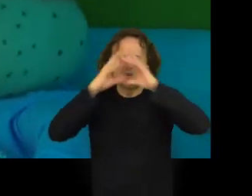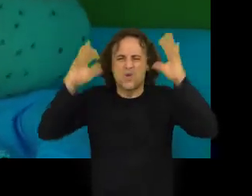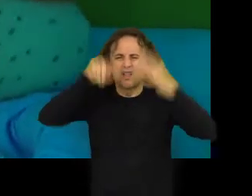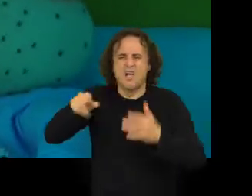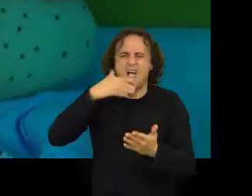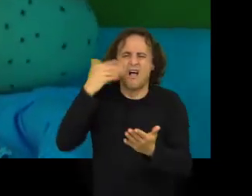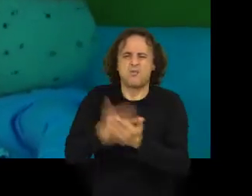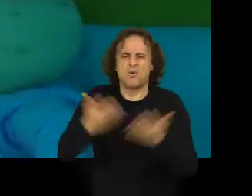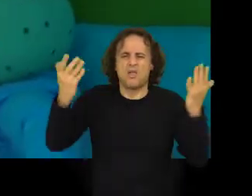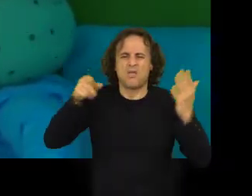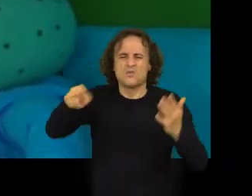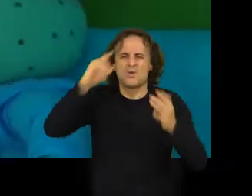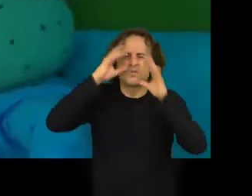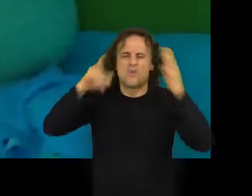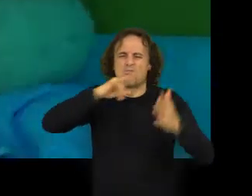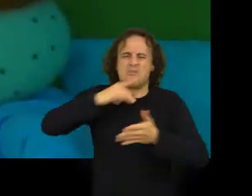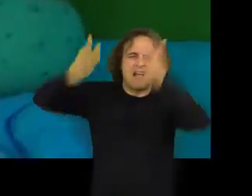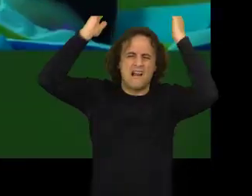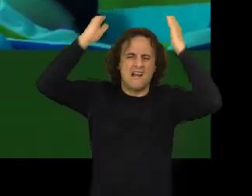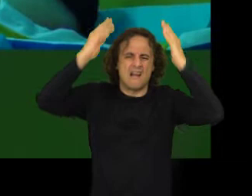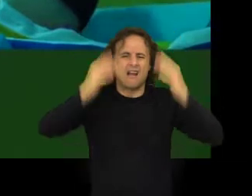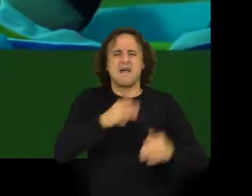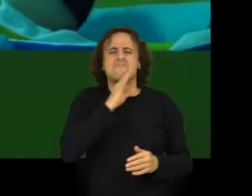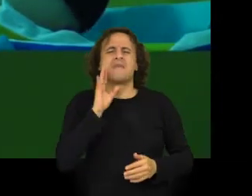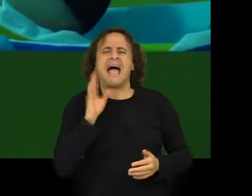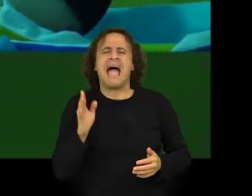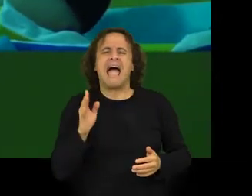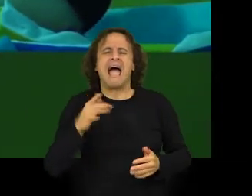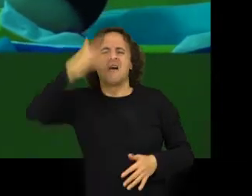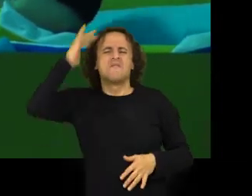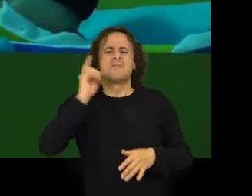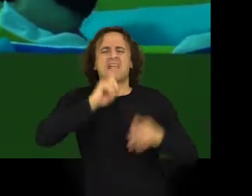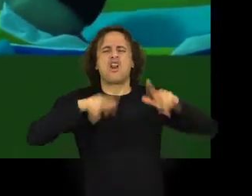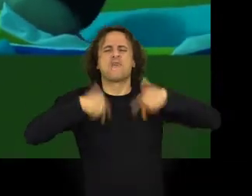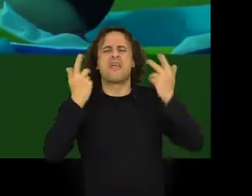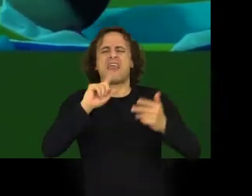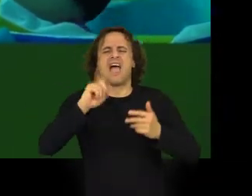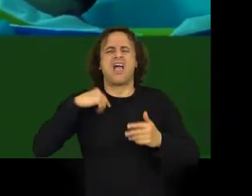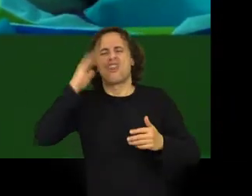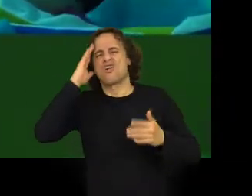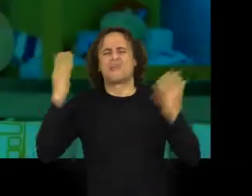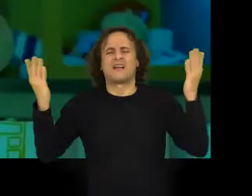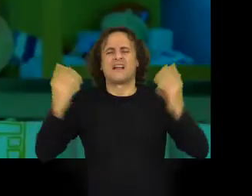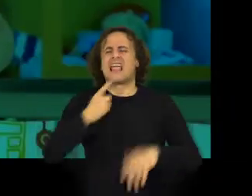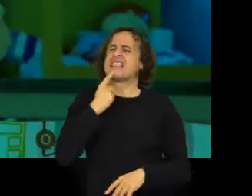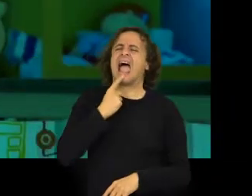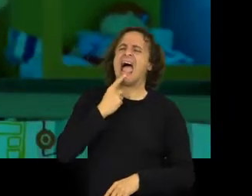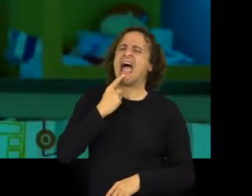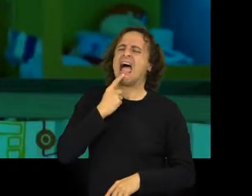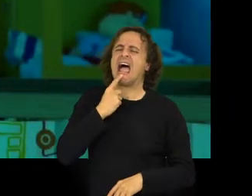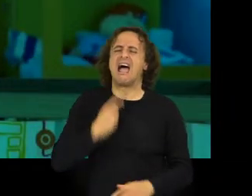Ese sueño es aburridísimo. Ay. Es un pesadelo. Ay, oh. ¡Mamá! ¡Pili, no nos deis a dormir! Oh.